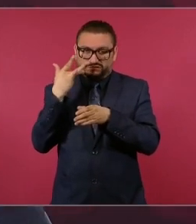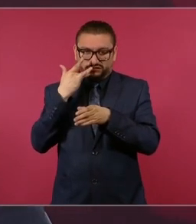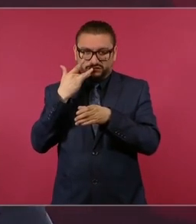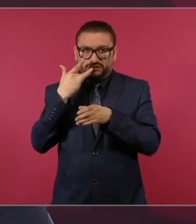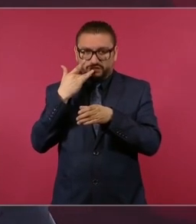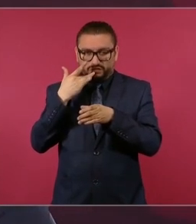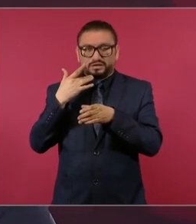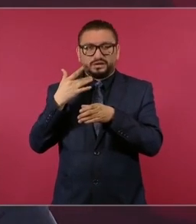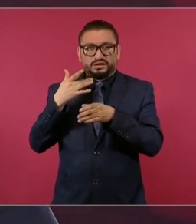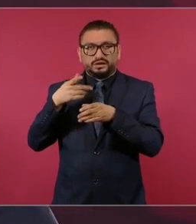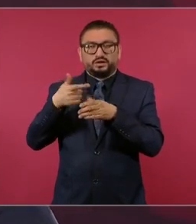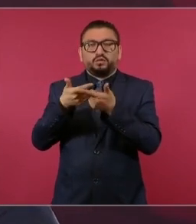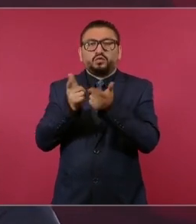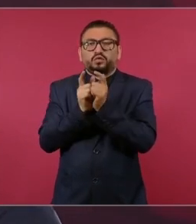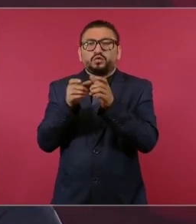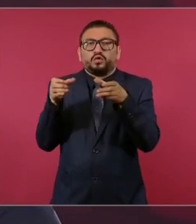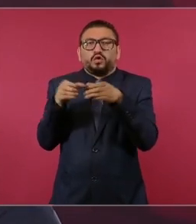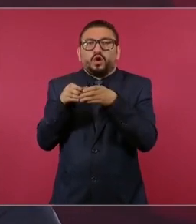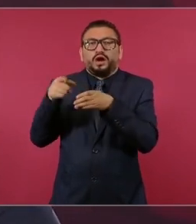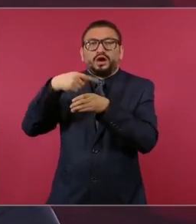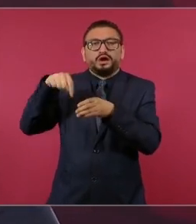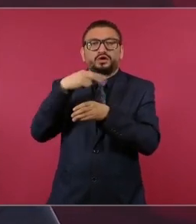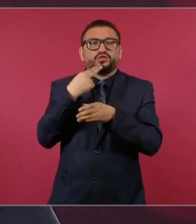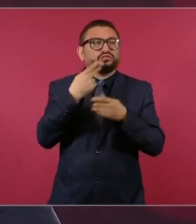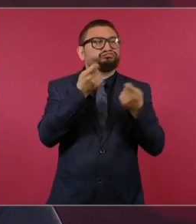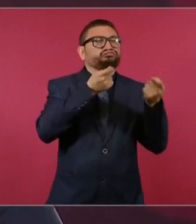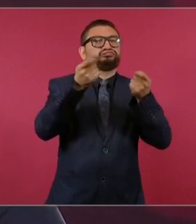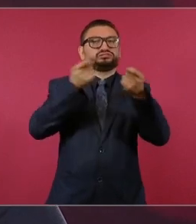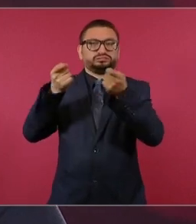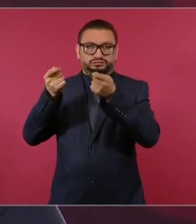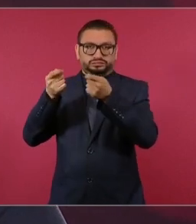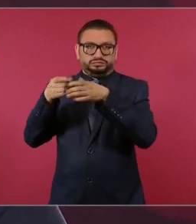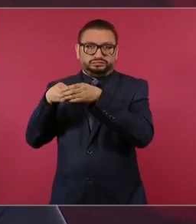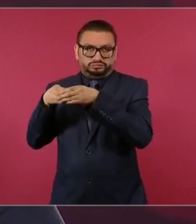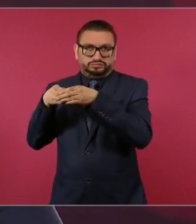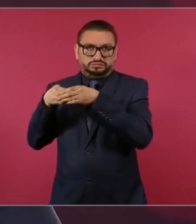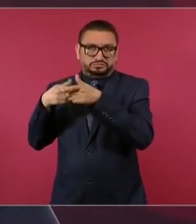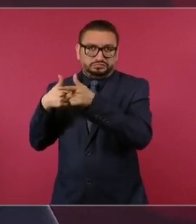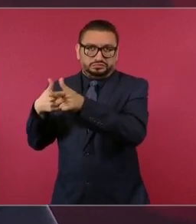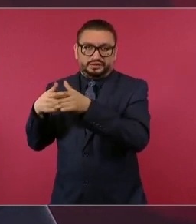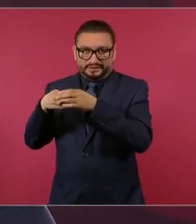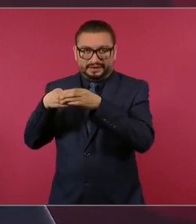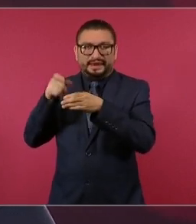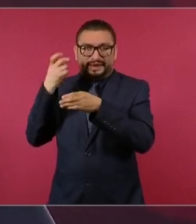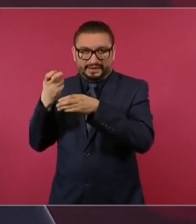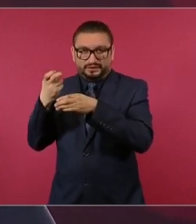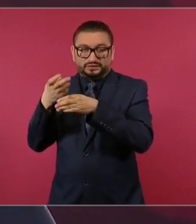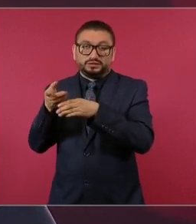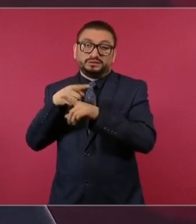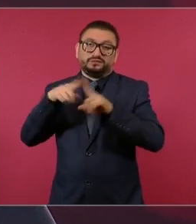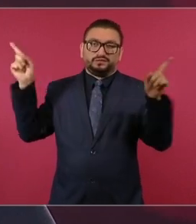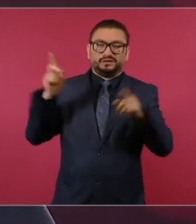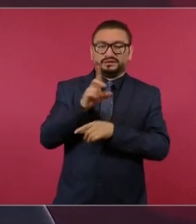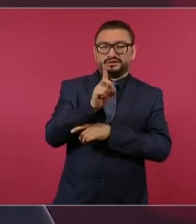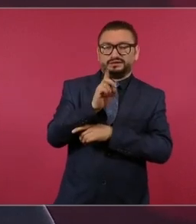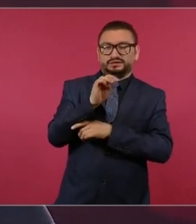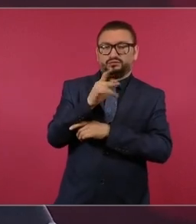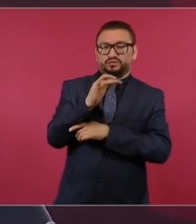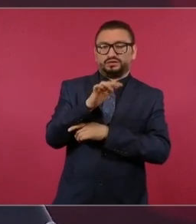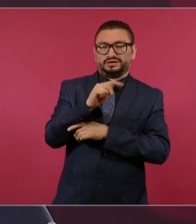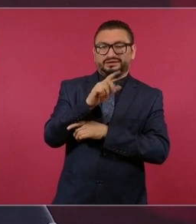en el gobierno de las minorías. El demócrata piensa en